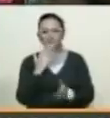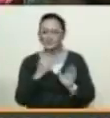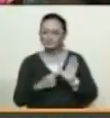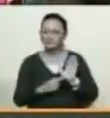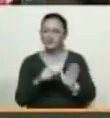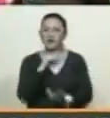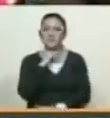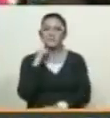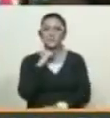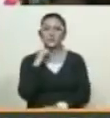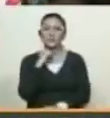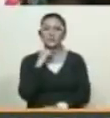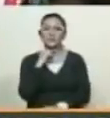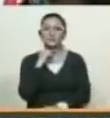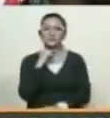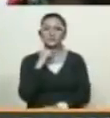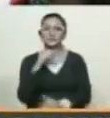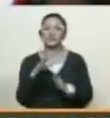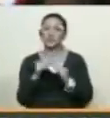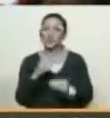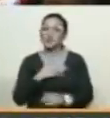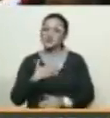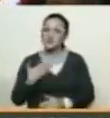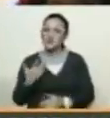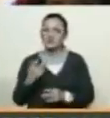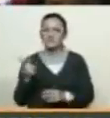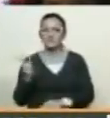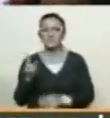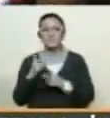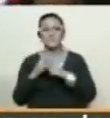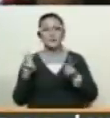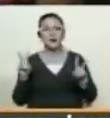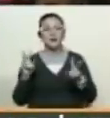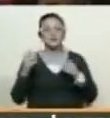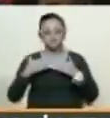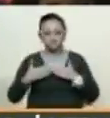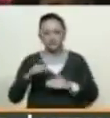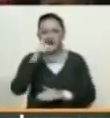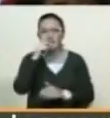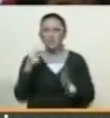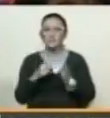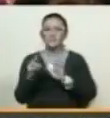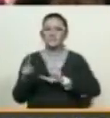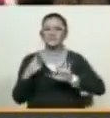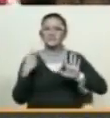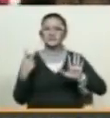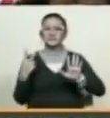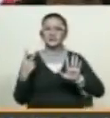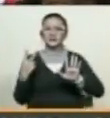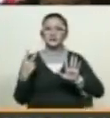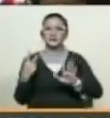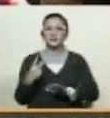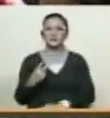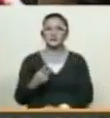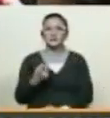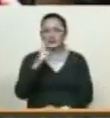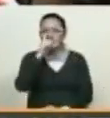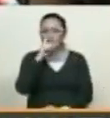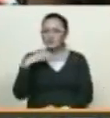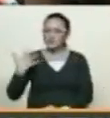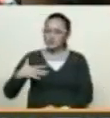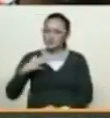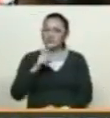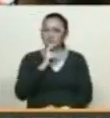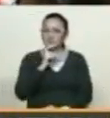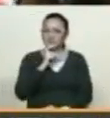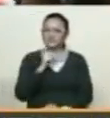sacerdote como ejemplo de lo que quieren los venezolanos de paz. Este año 2017 ha sido un año heroico el que hemos